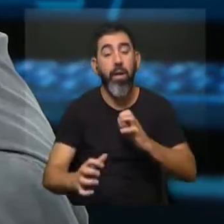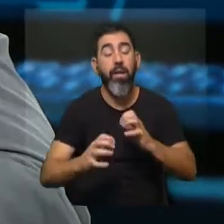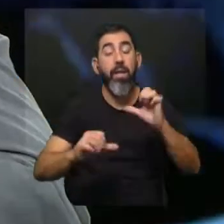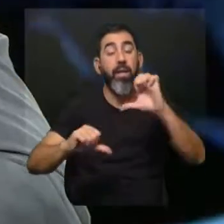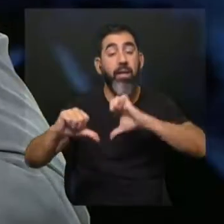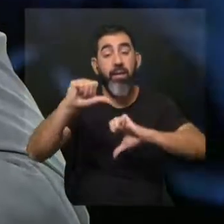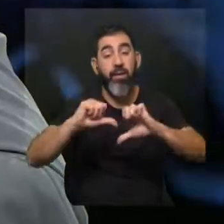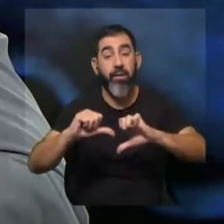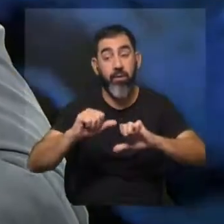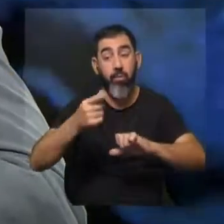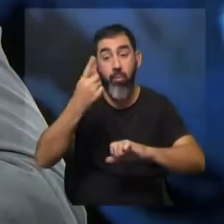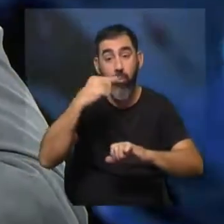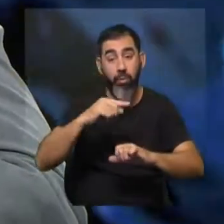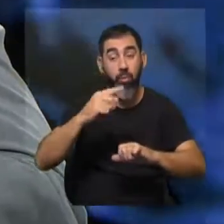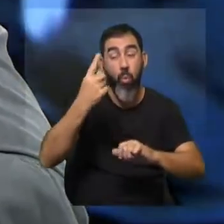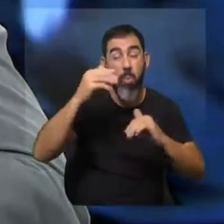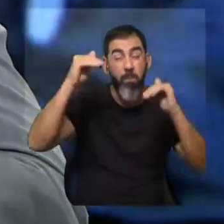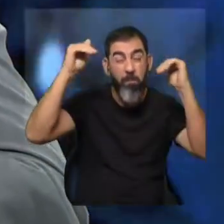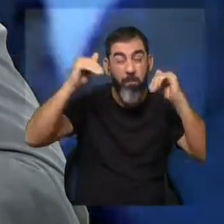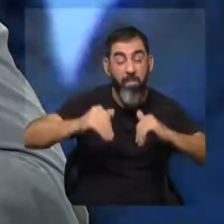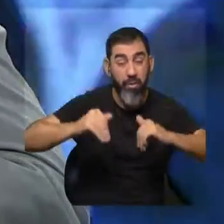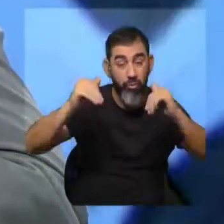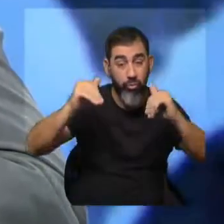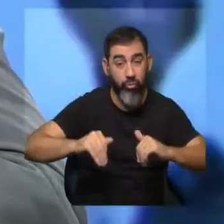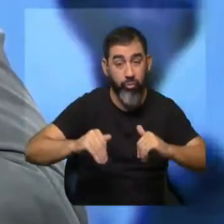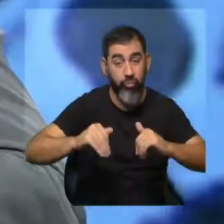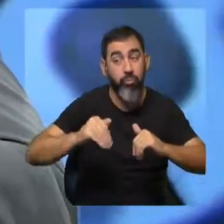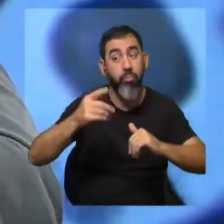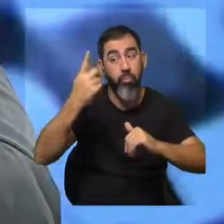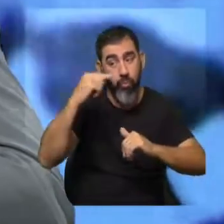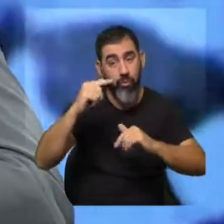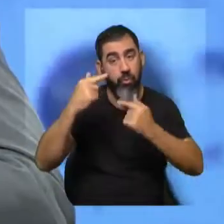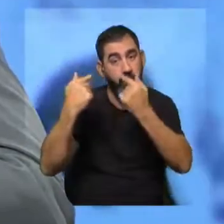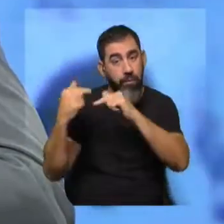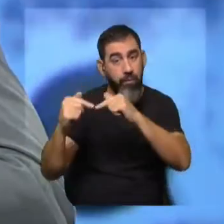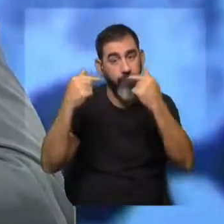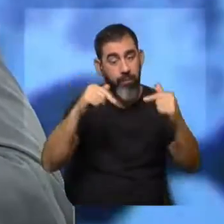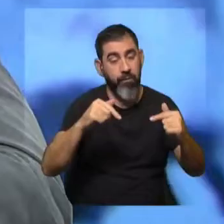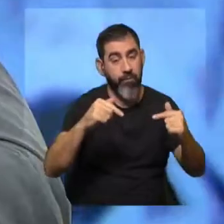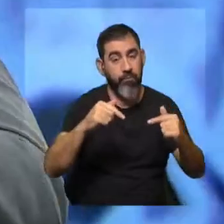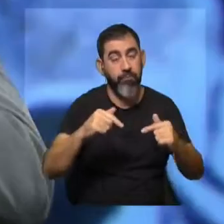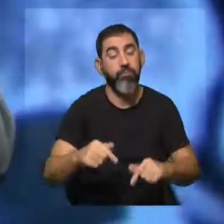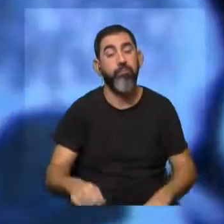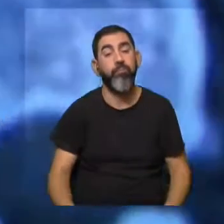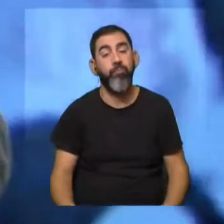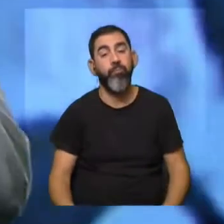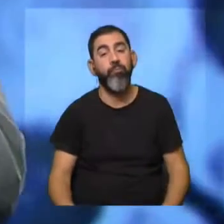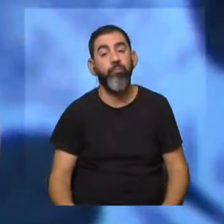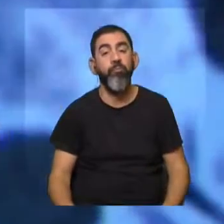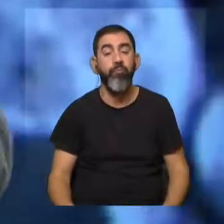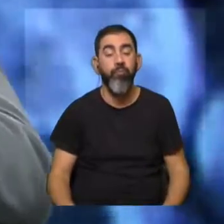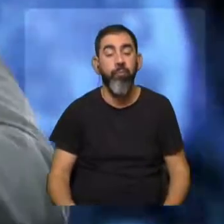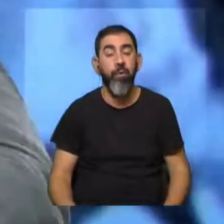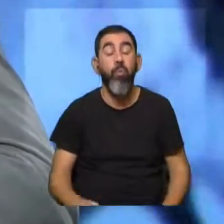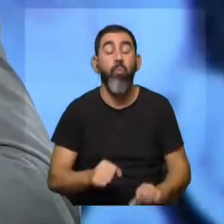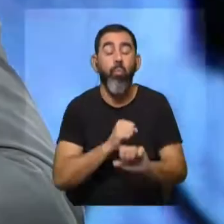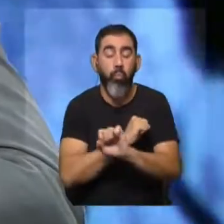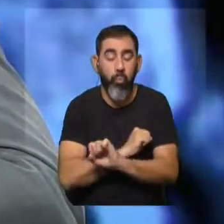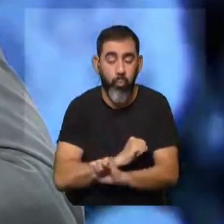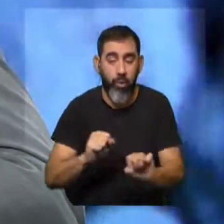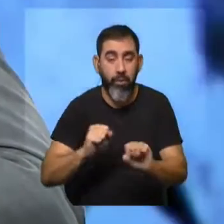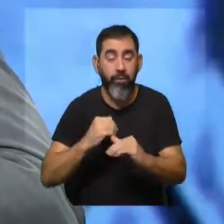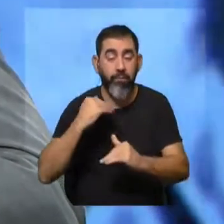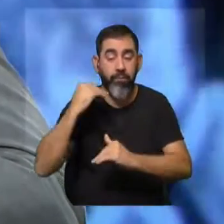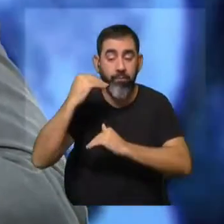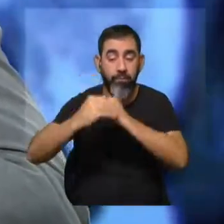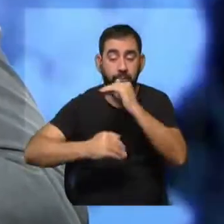Ese factor, 1 millón, es el que hace la gran diferencia. Y eso posibilita, a través de, el desarrollo